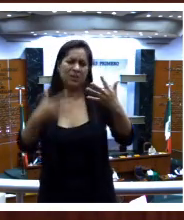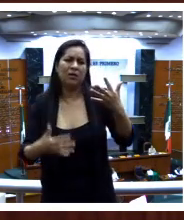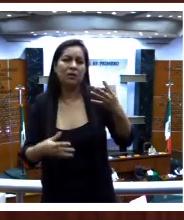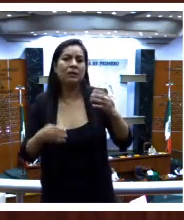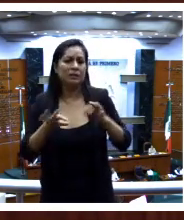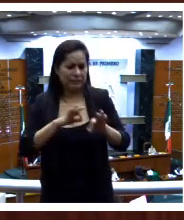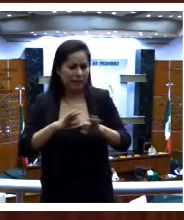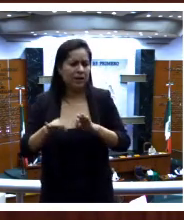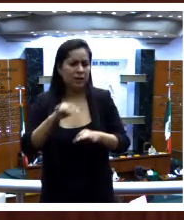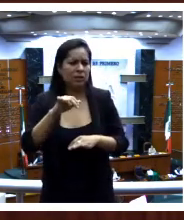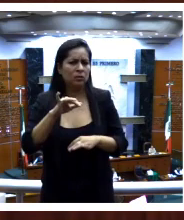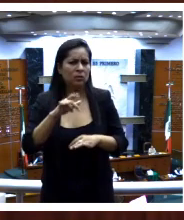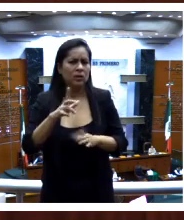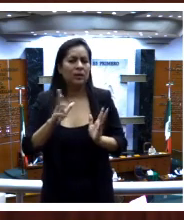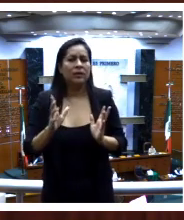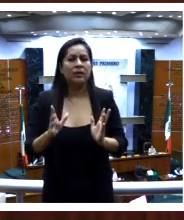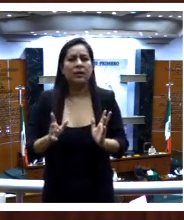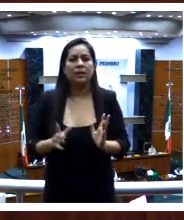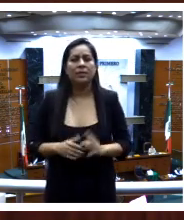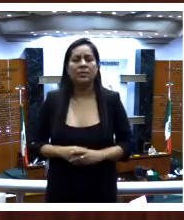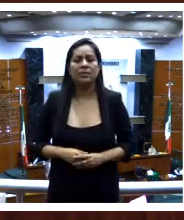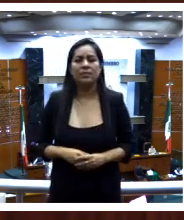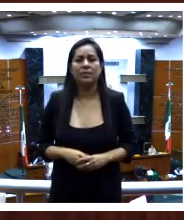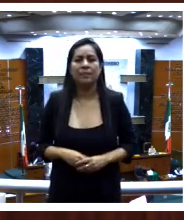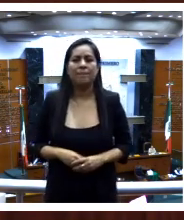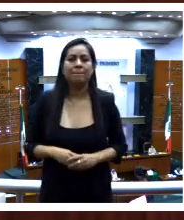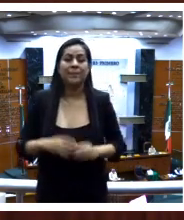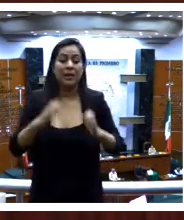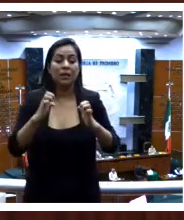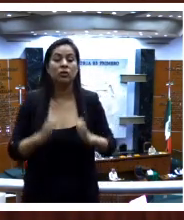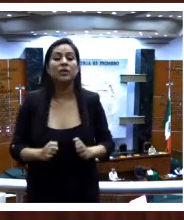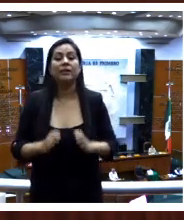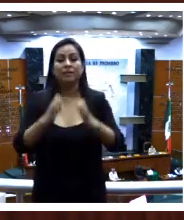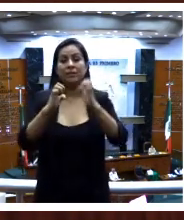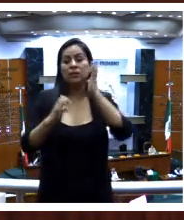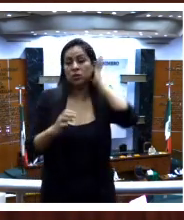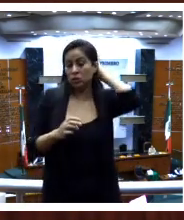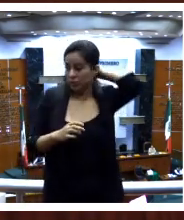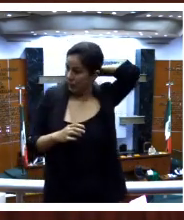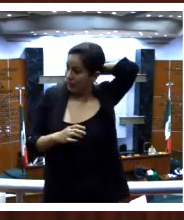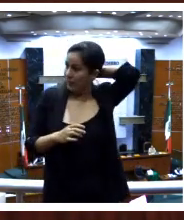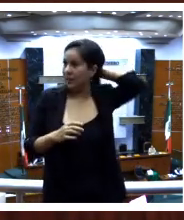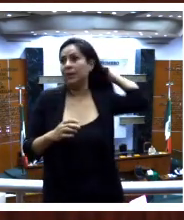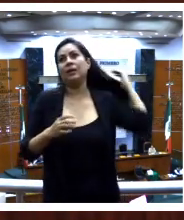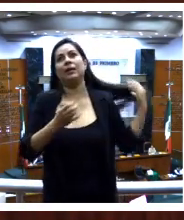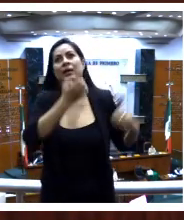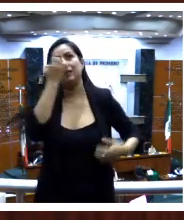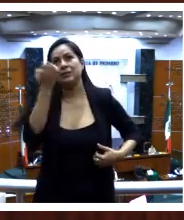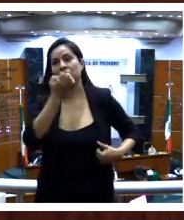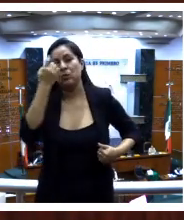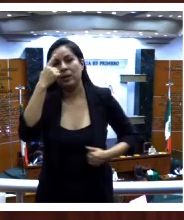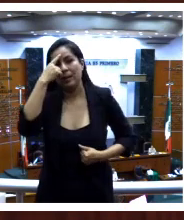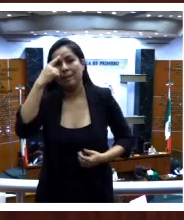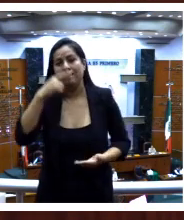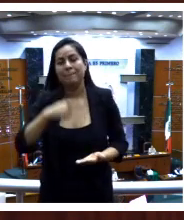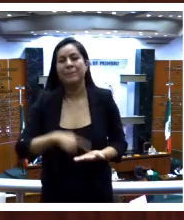estado trabajando en la parte de la infraestructura educativa para